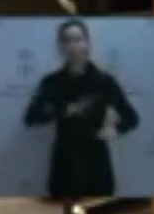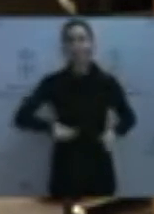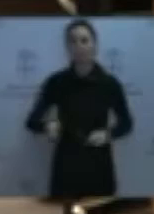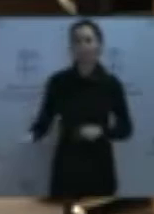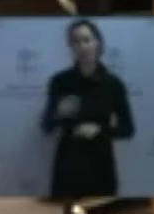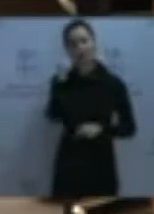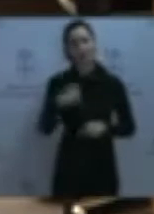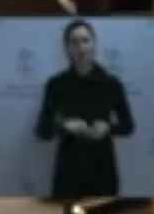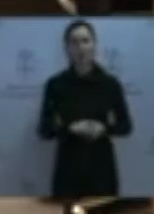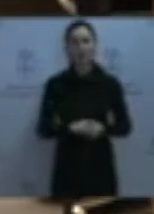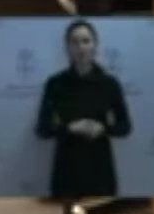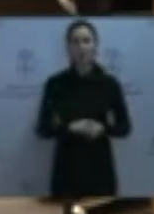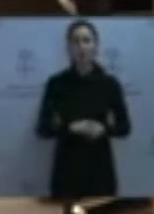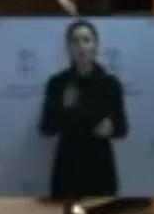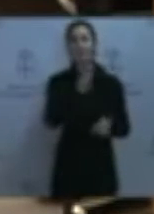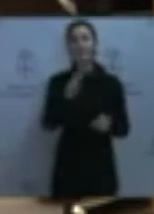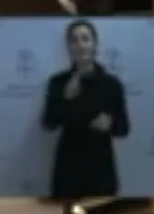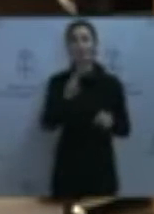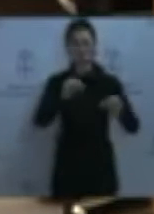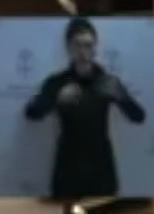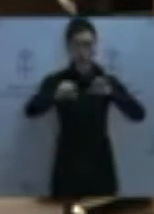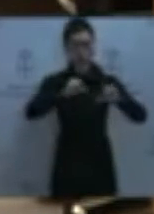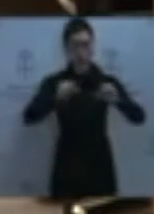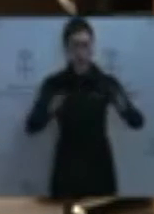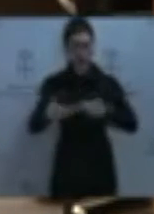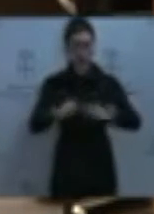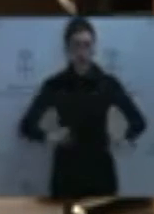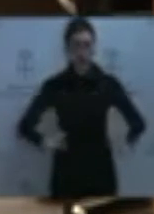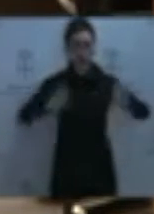a afrontar 22 quirófanos, 28 ascensores